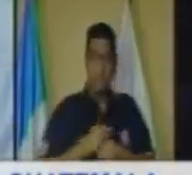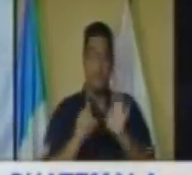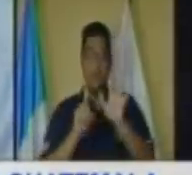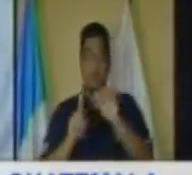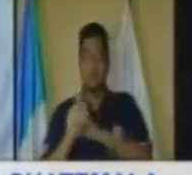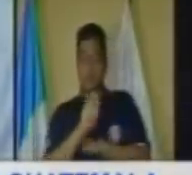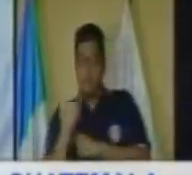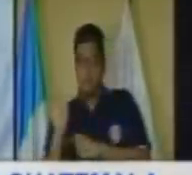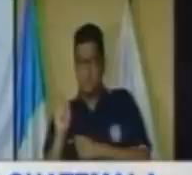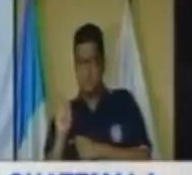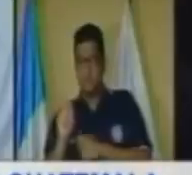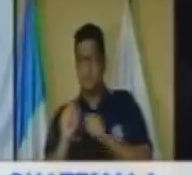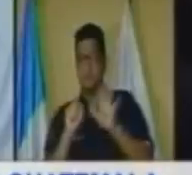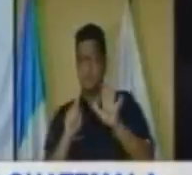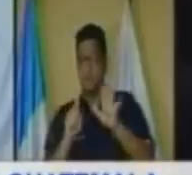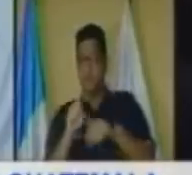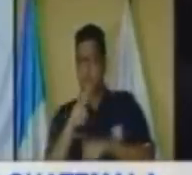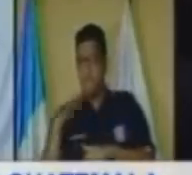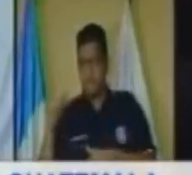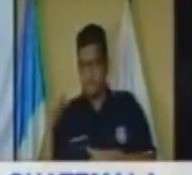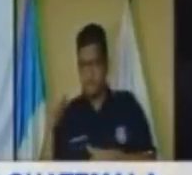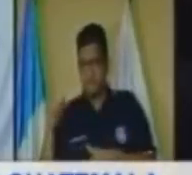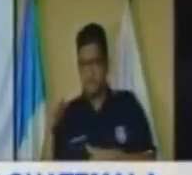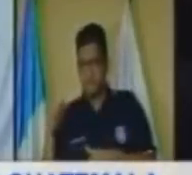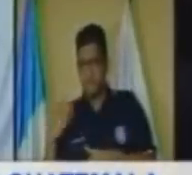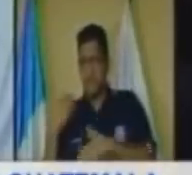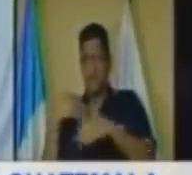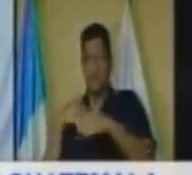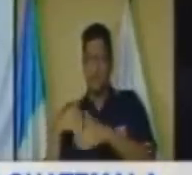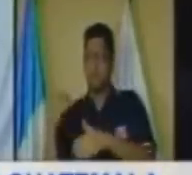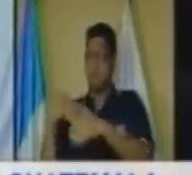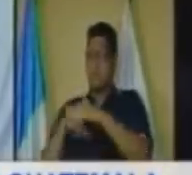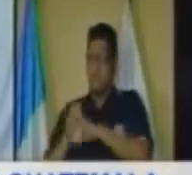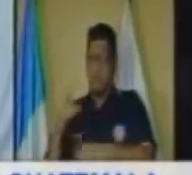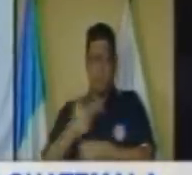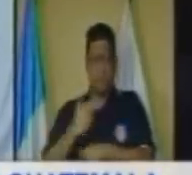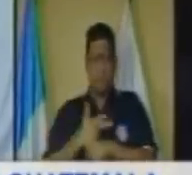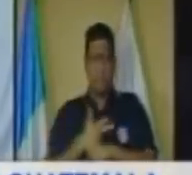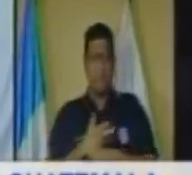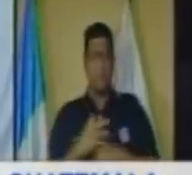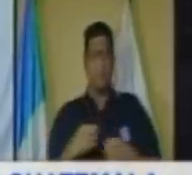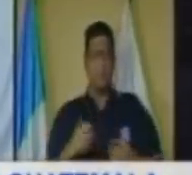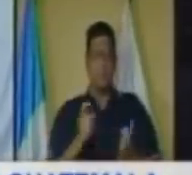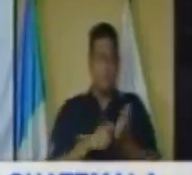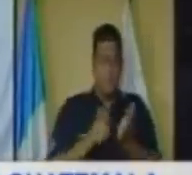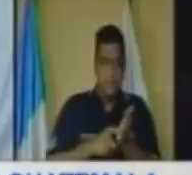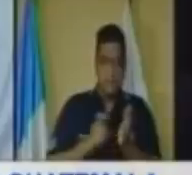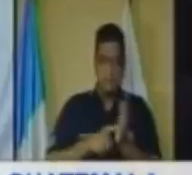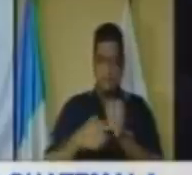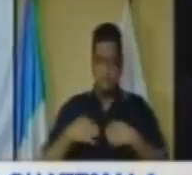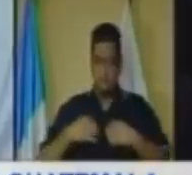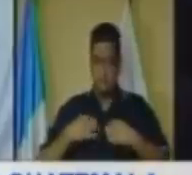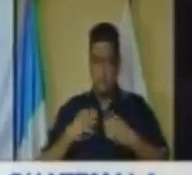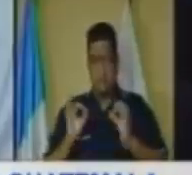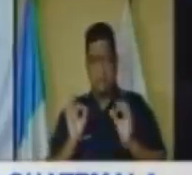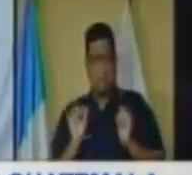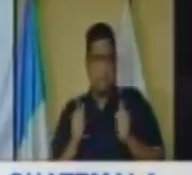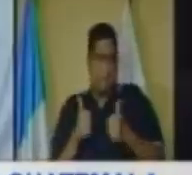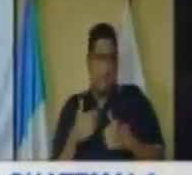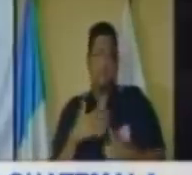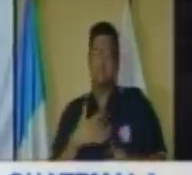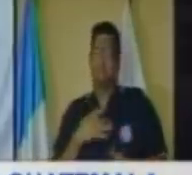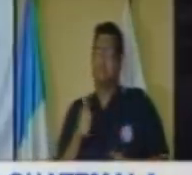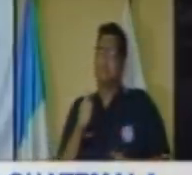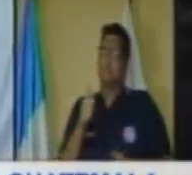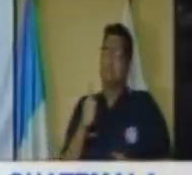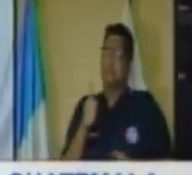día de ayer él ingresó sin síntomas y el protocolo es enviarlo a su casa a